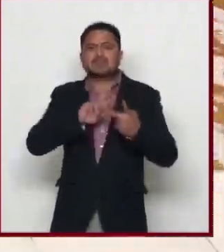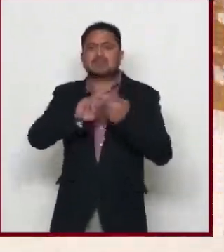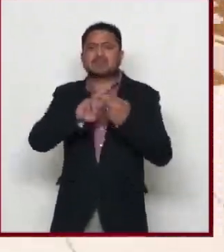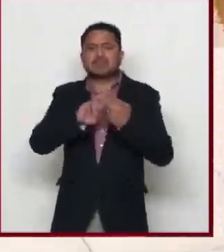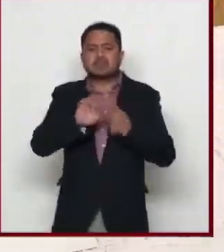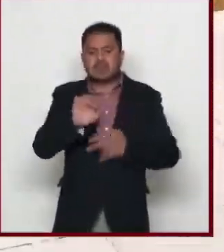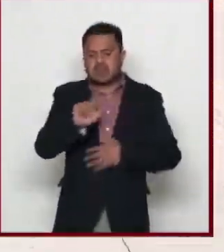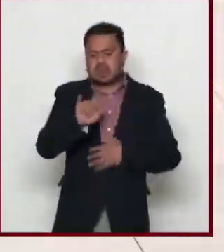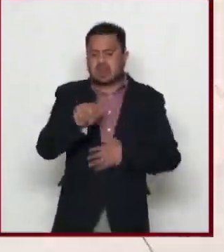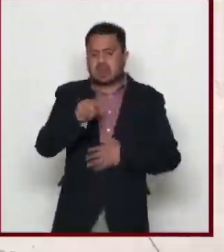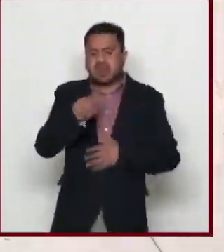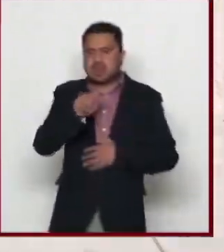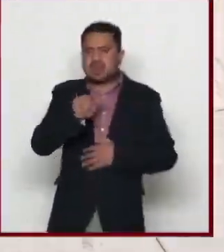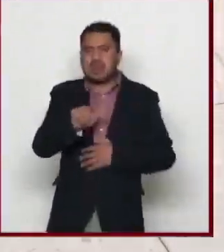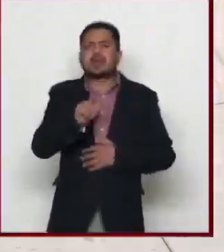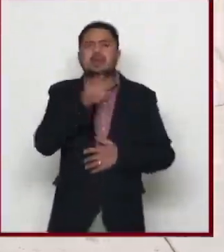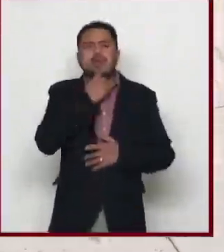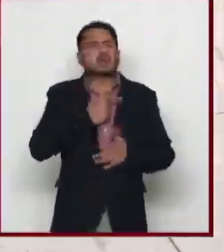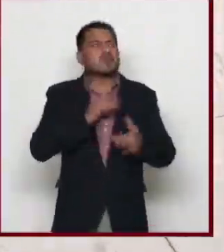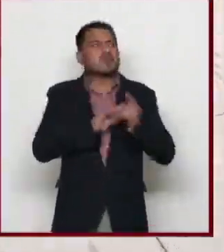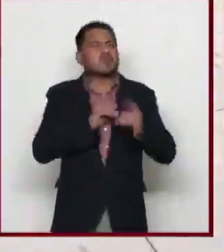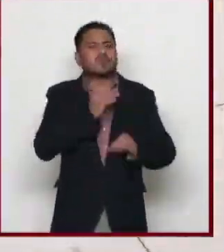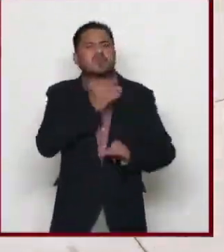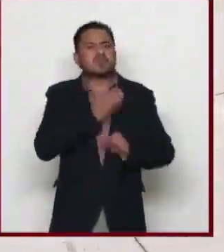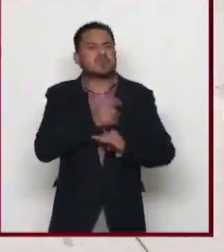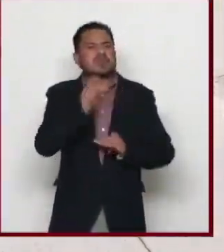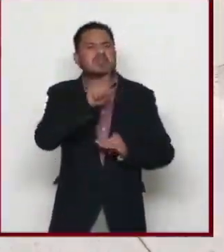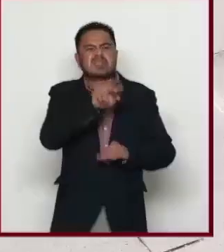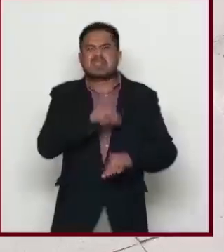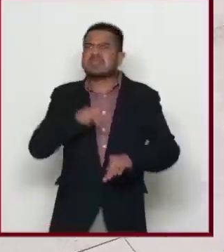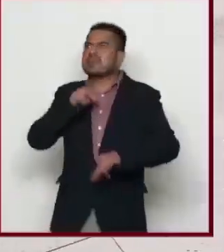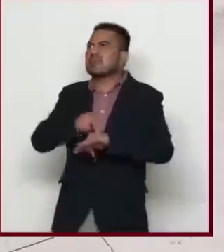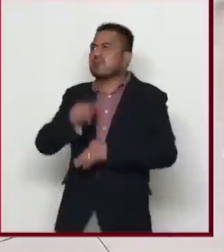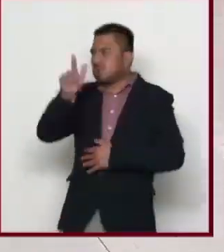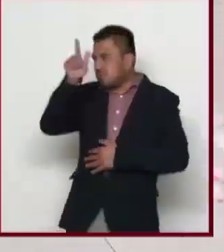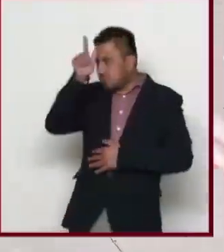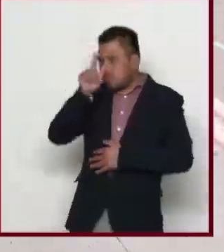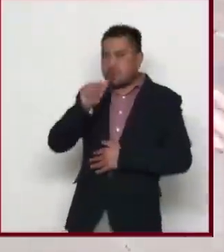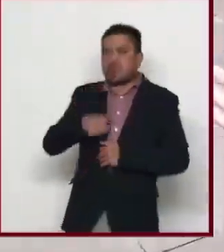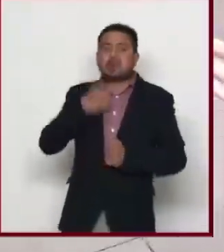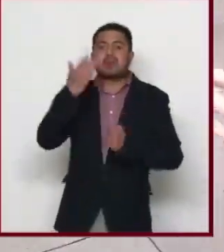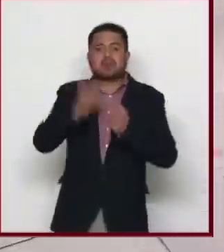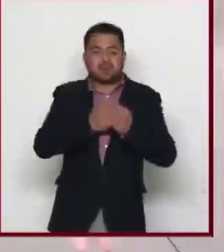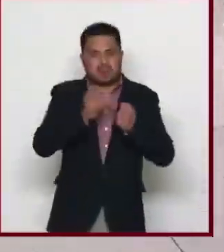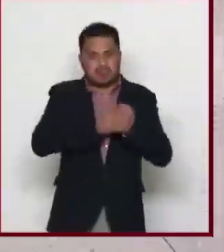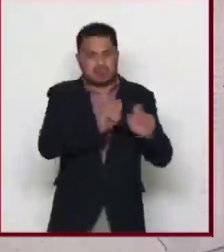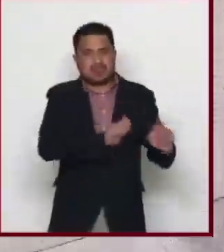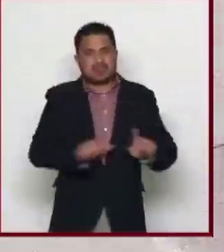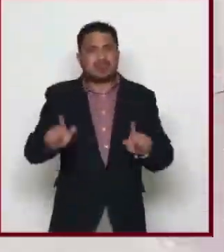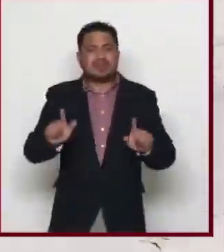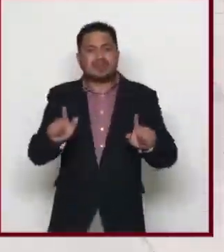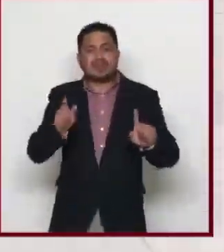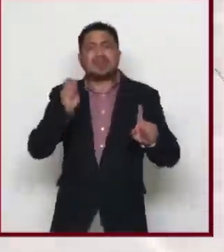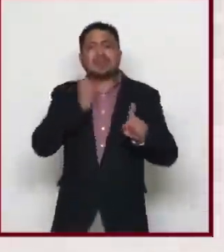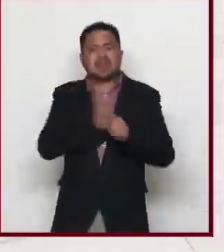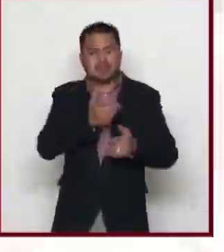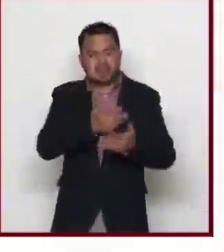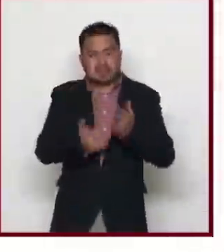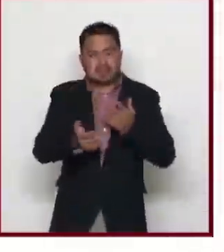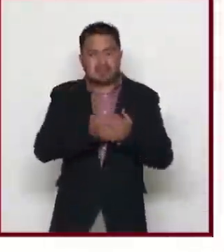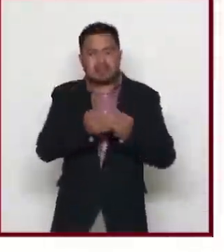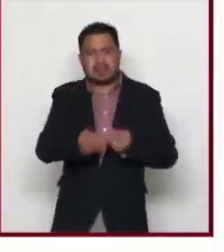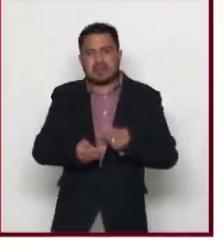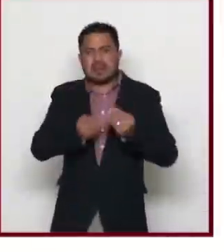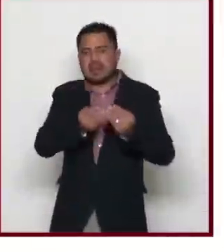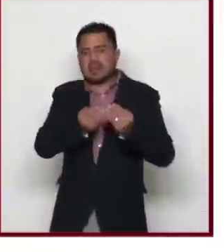Recuerda escribirnos a través de redes sociales usando el hashtag Elemental. Y cuéntanos, ¿qué harías si estuvieras en la luna? Hasta el